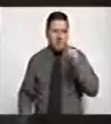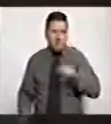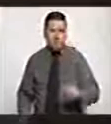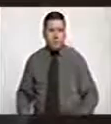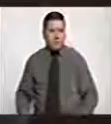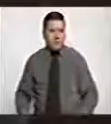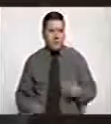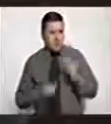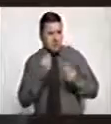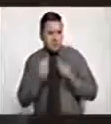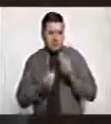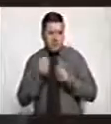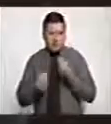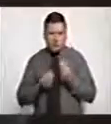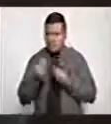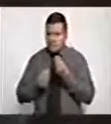que